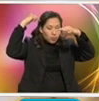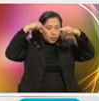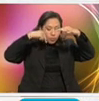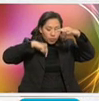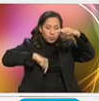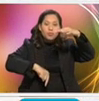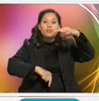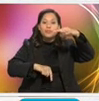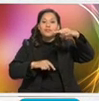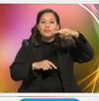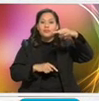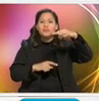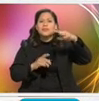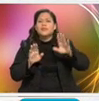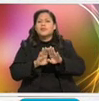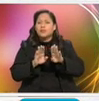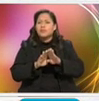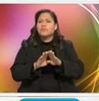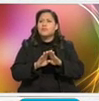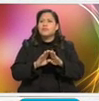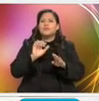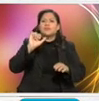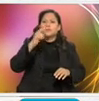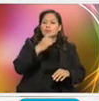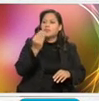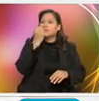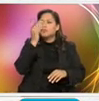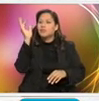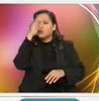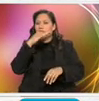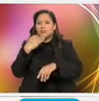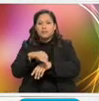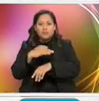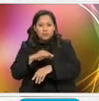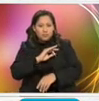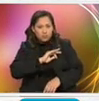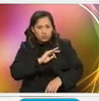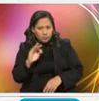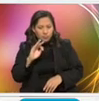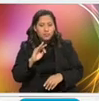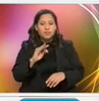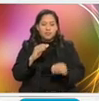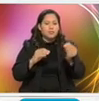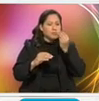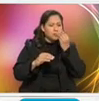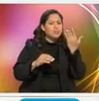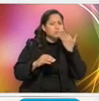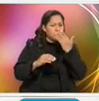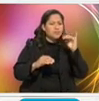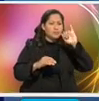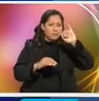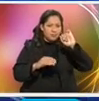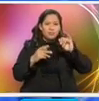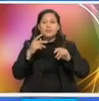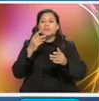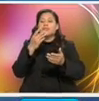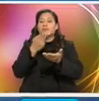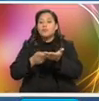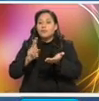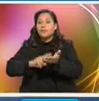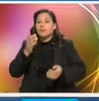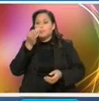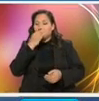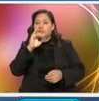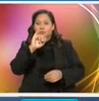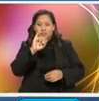del encéfalo. Y cuéntanos, ¿algún suplemento alimenticio que sea recomendado además de la dieta rica, balanceada? Claro, yo les